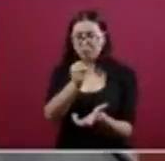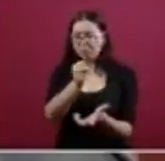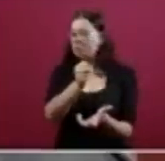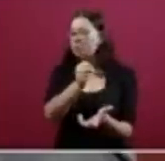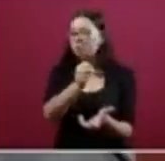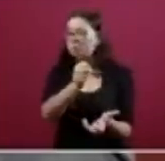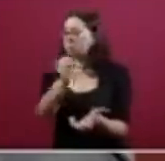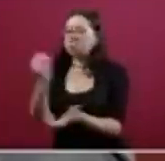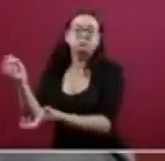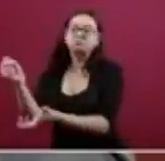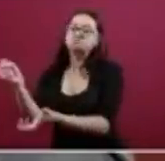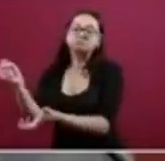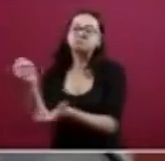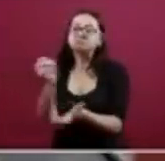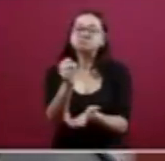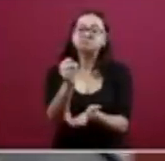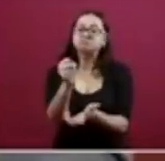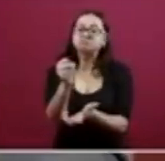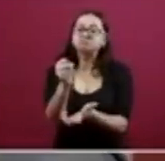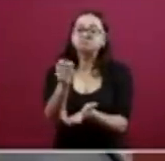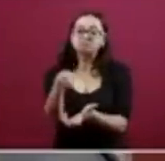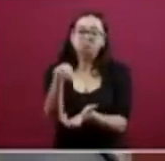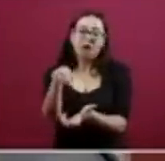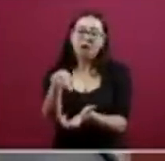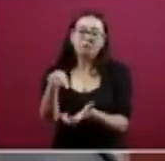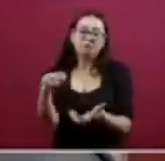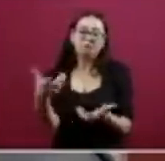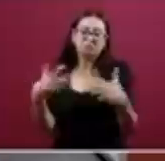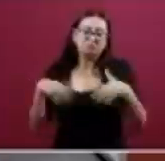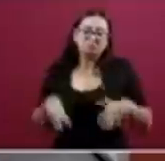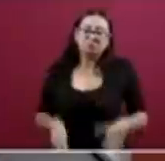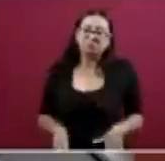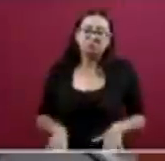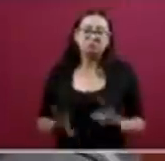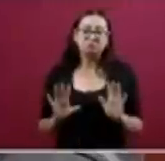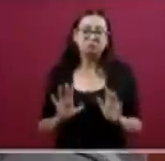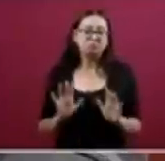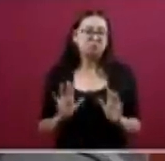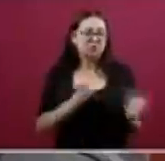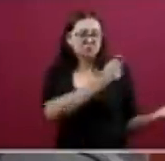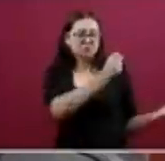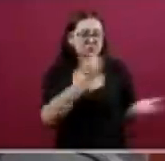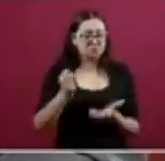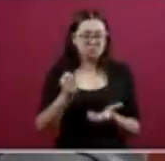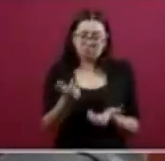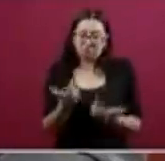Muchas veces ni salía el dinero,